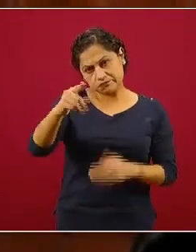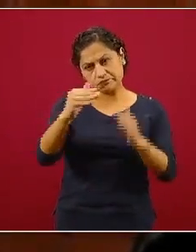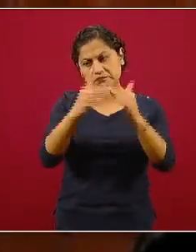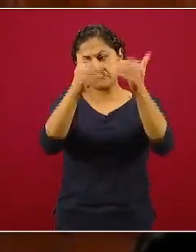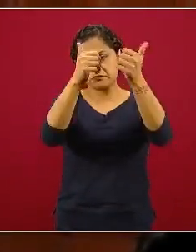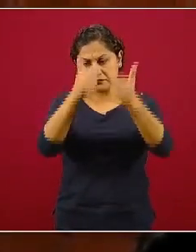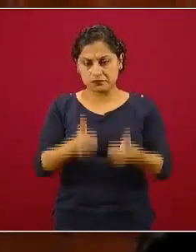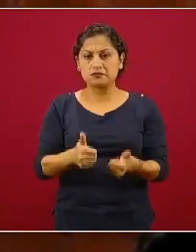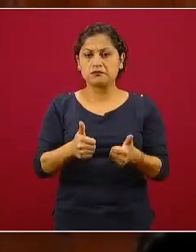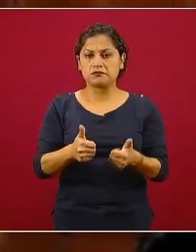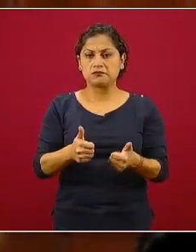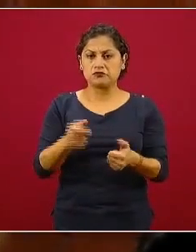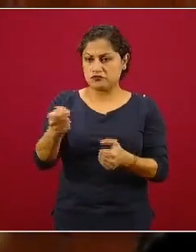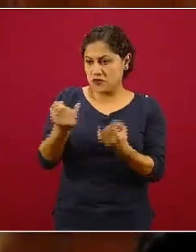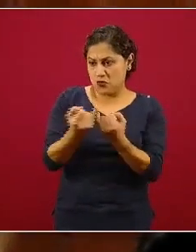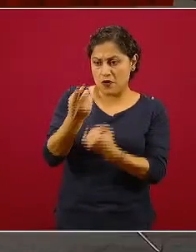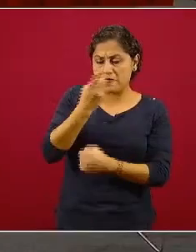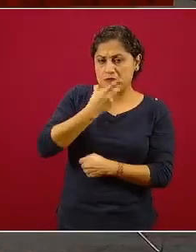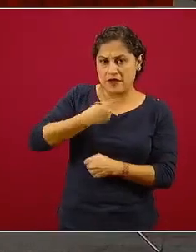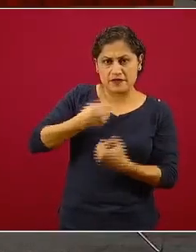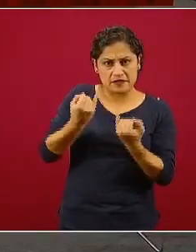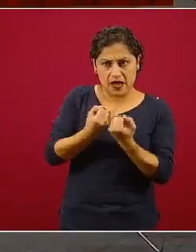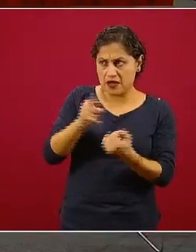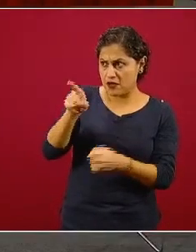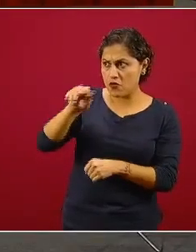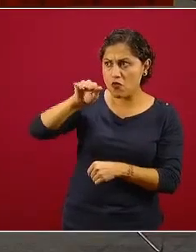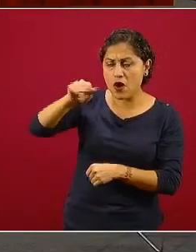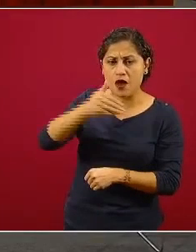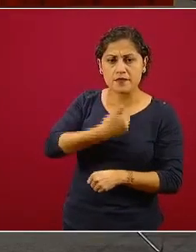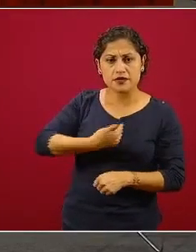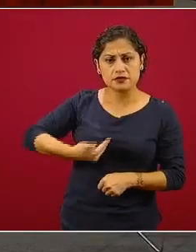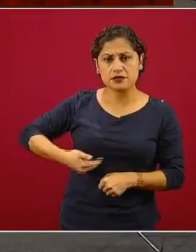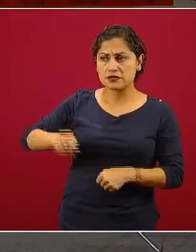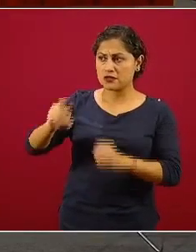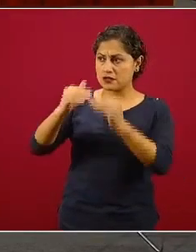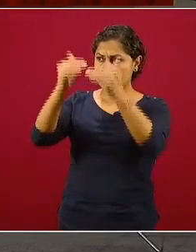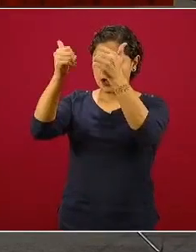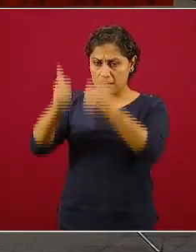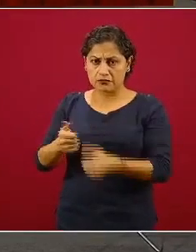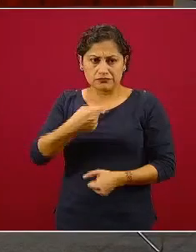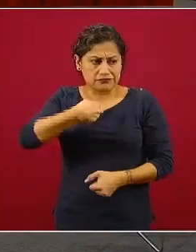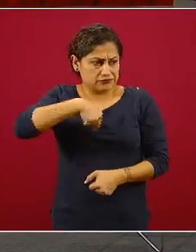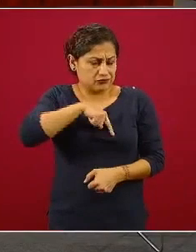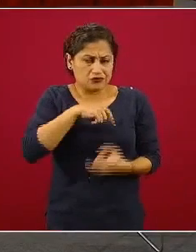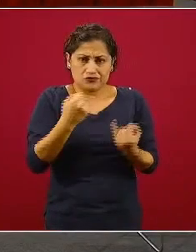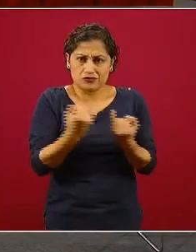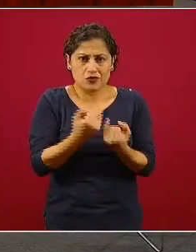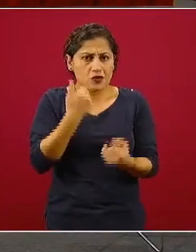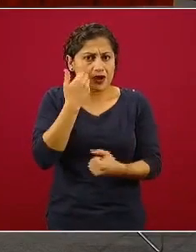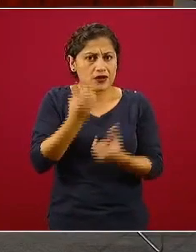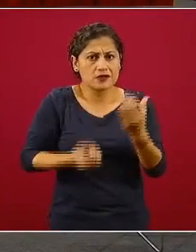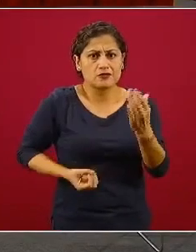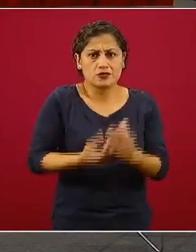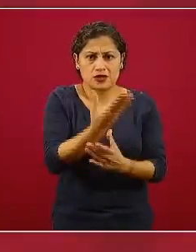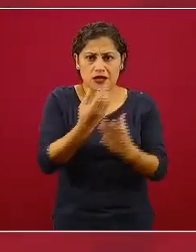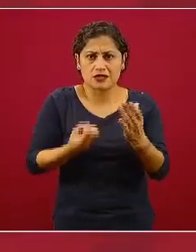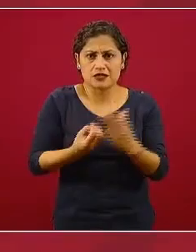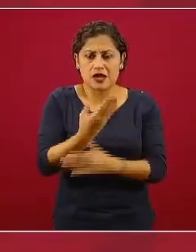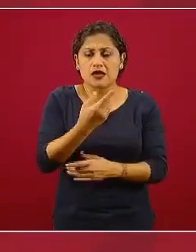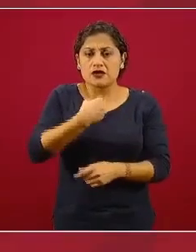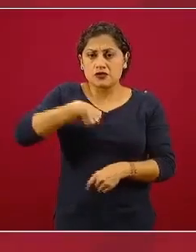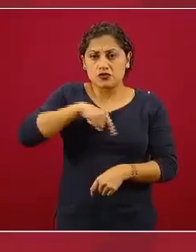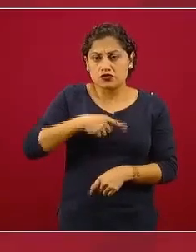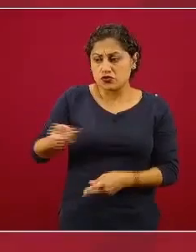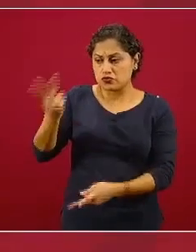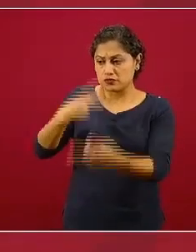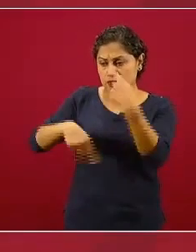nos dice, no salga ahorita. O sea, todos queremos salir, nuestra labor aquí como periodistas es informar a la ciudadanía de lo que